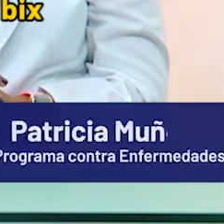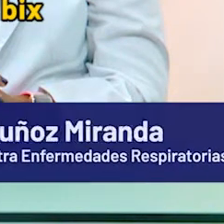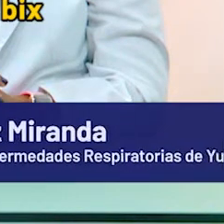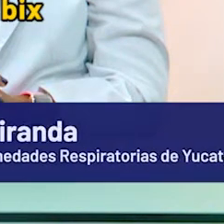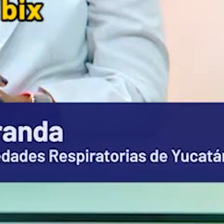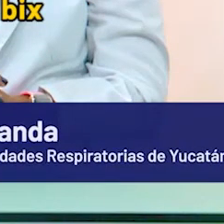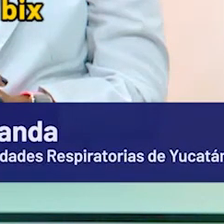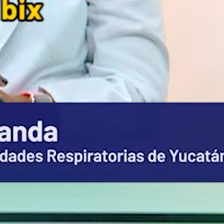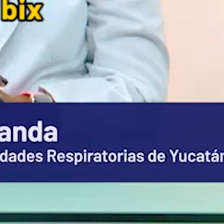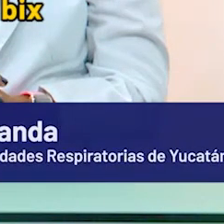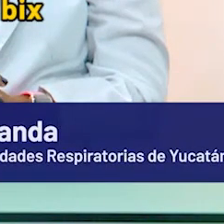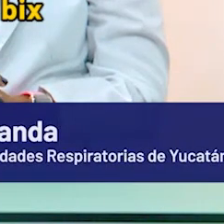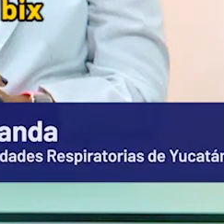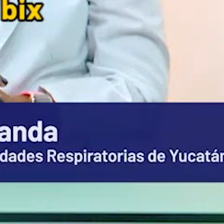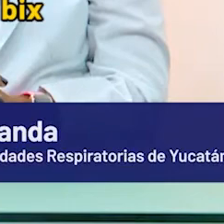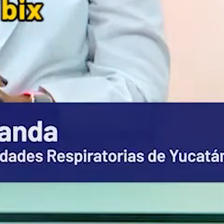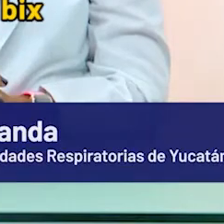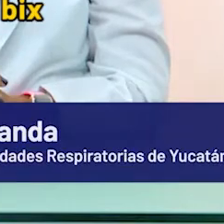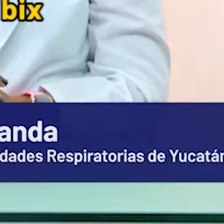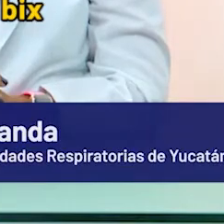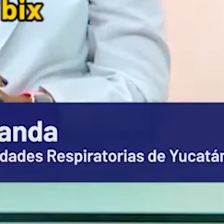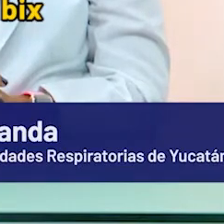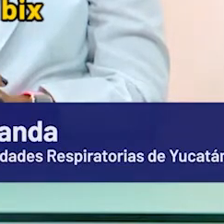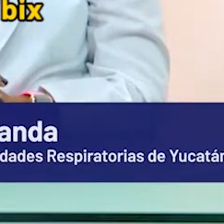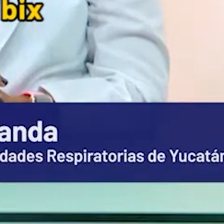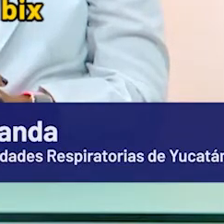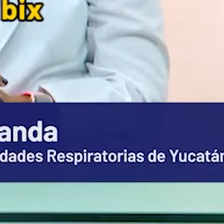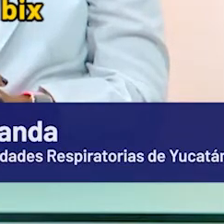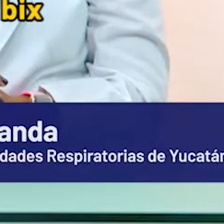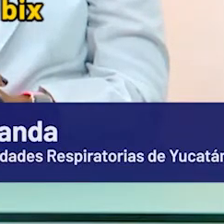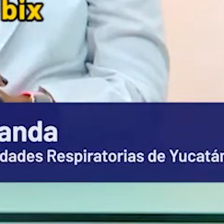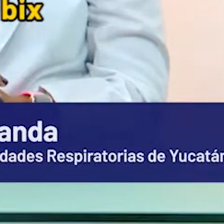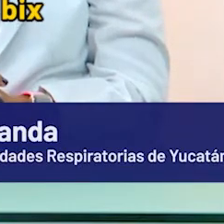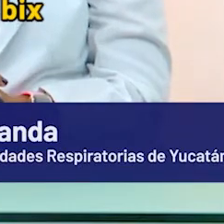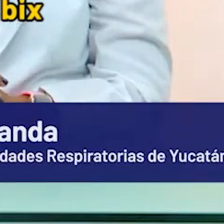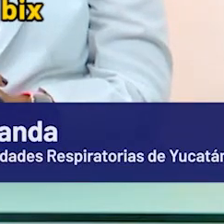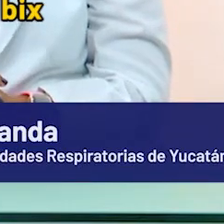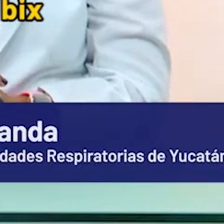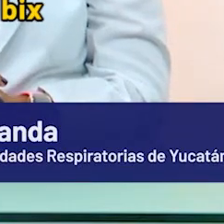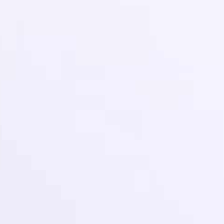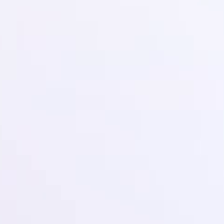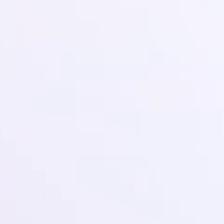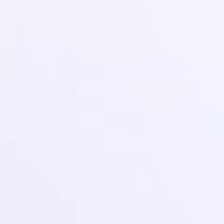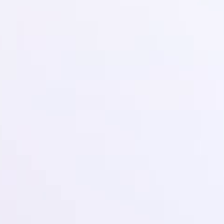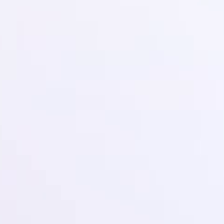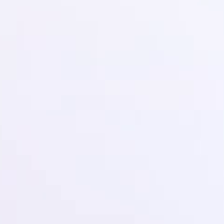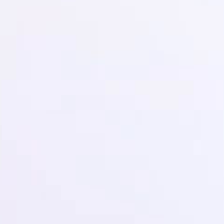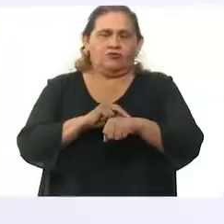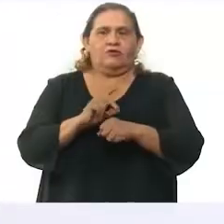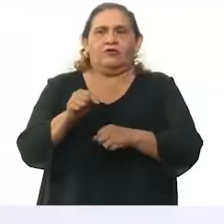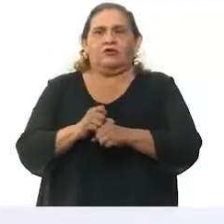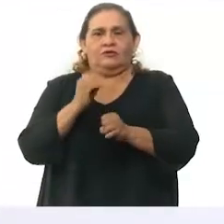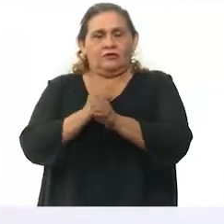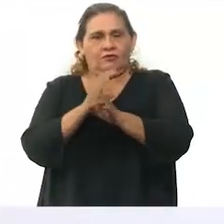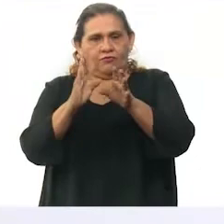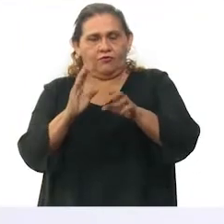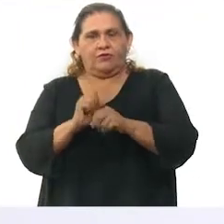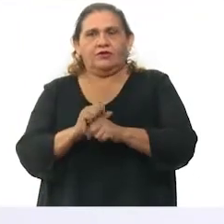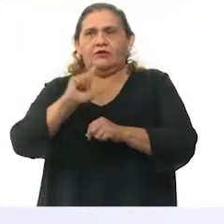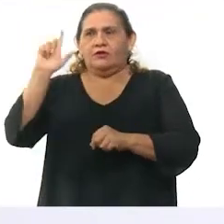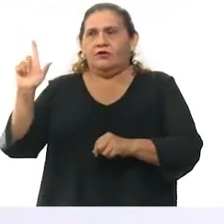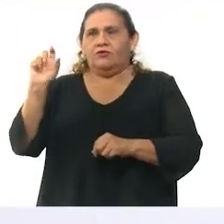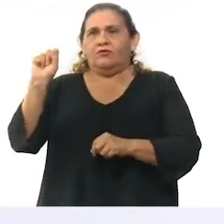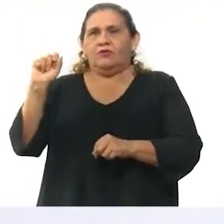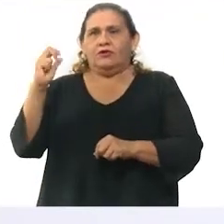Buenas tardes. Nos permitimos dar el informe diario relacionado con el COVID-19. Adelante, doctora. Gracias, doctora. Buenas tardes. Este es el parte médico de este